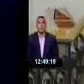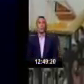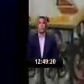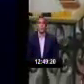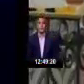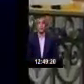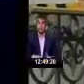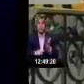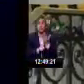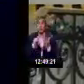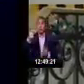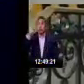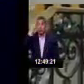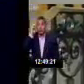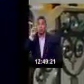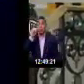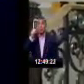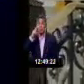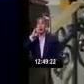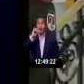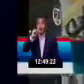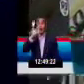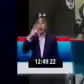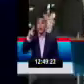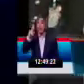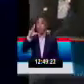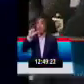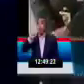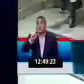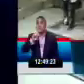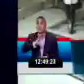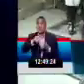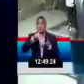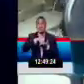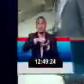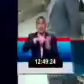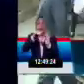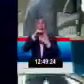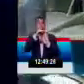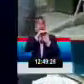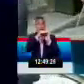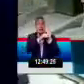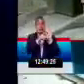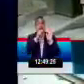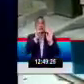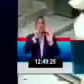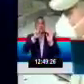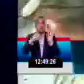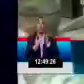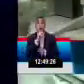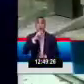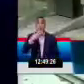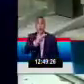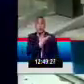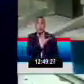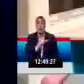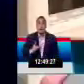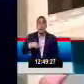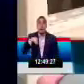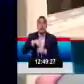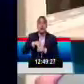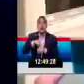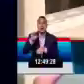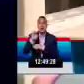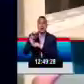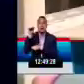La ministra de Gobierno, María Paula Romo, descartó que esté conformada la terna de donde saldrá el nuevo vicepresidente de la República.